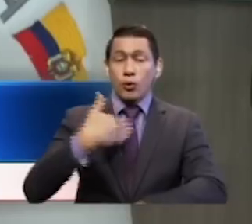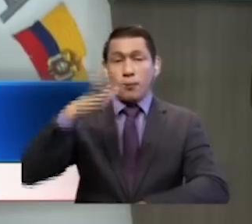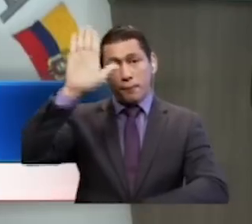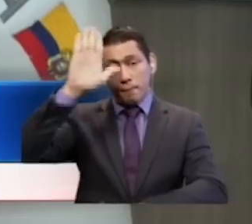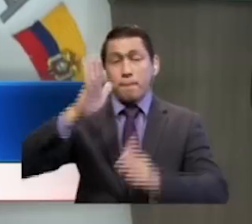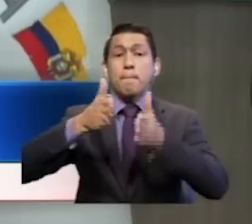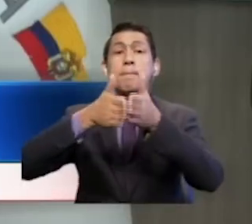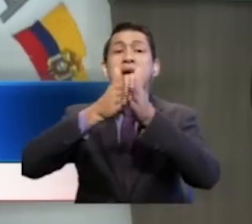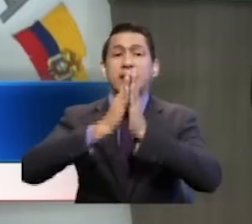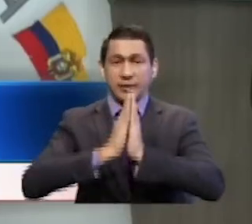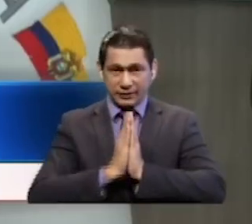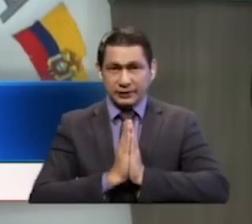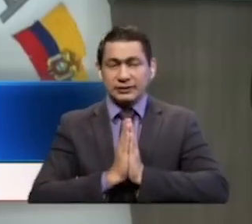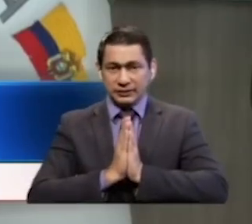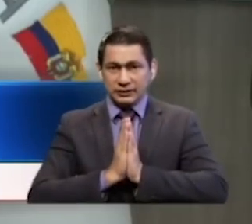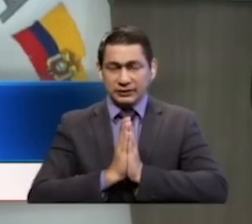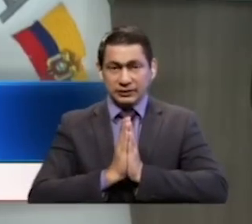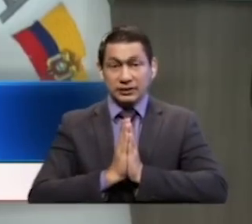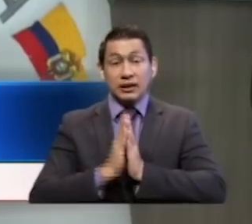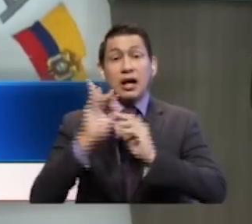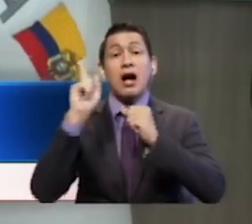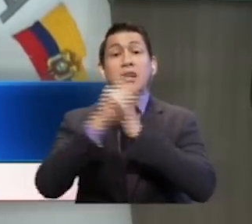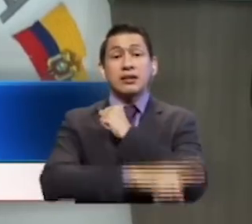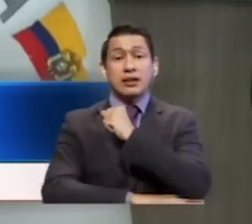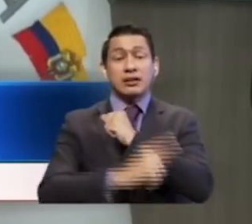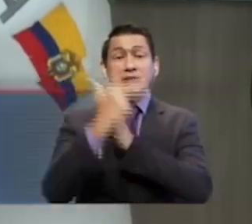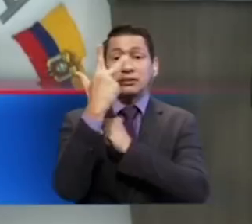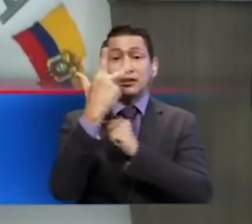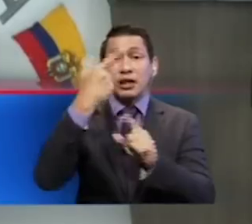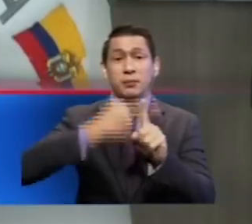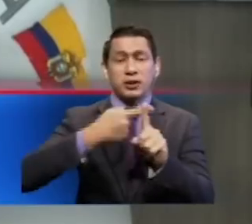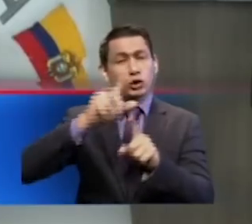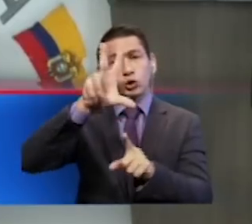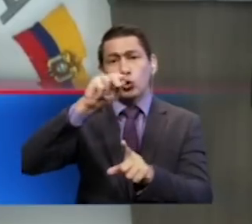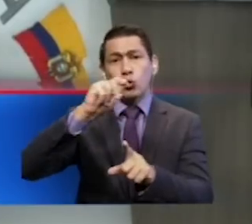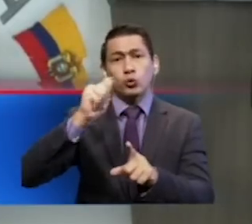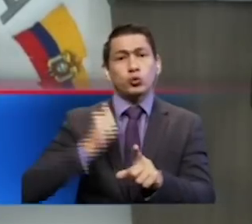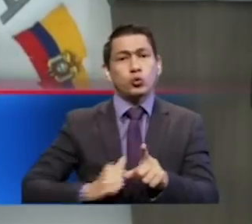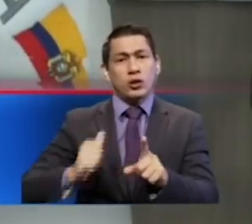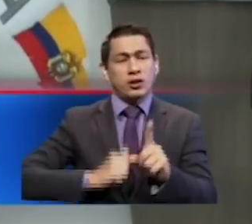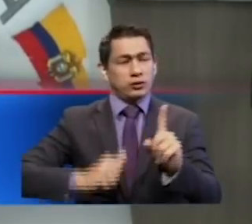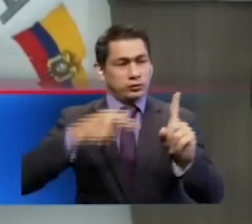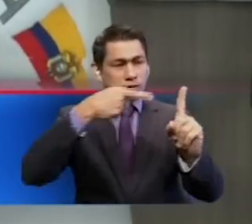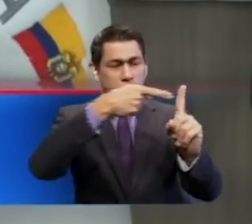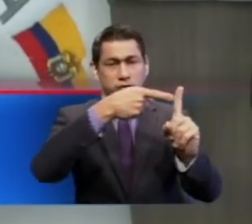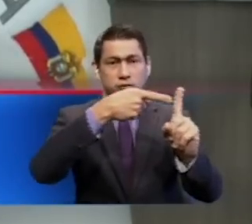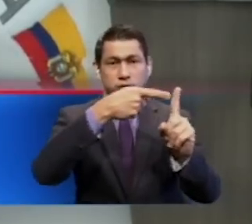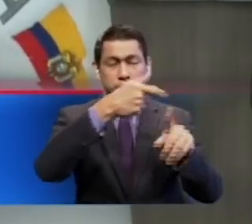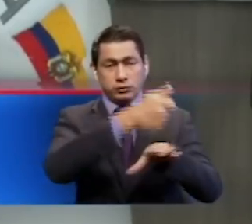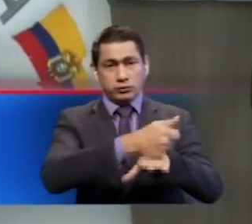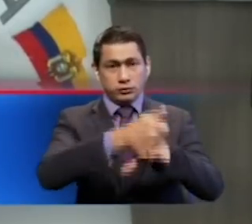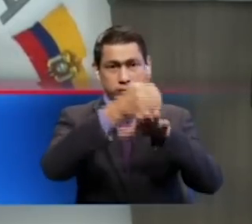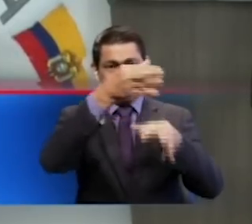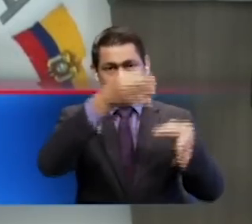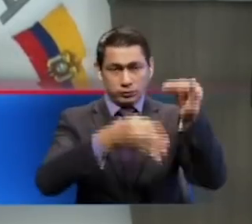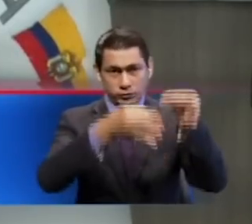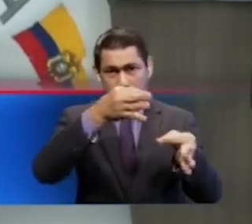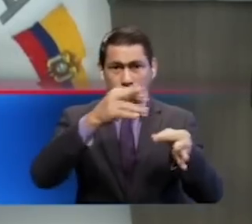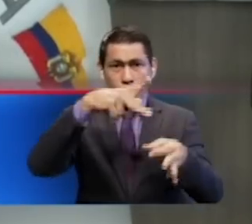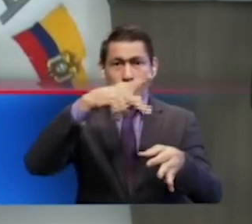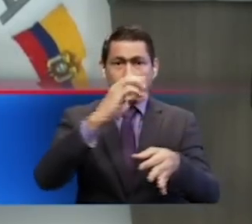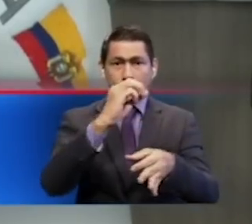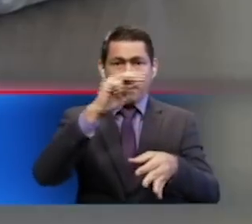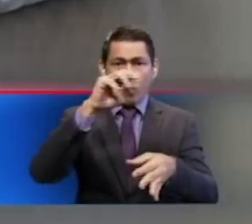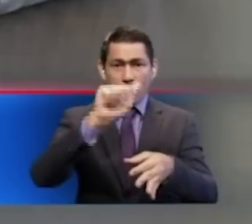enviando con suspensión de 3 meses sin sueldos, tanto para el secretario como para el